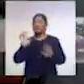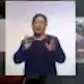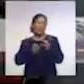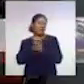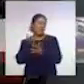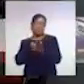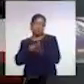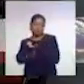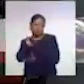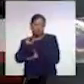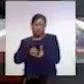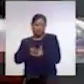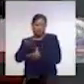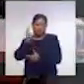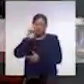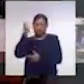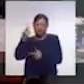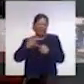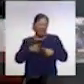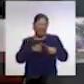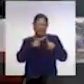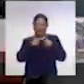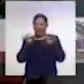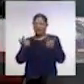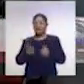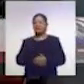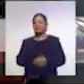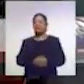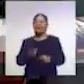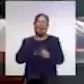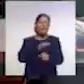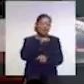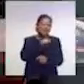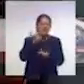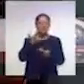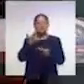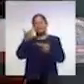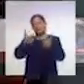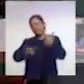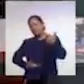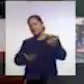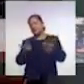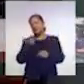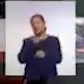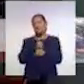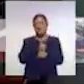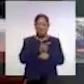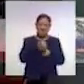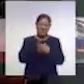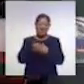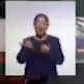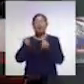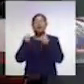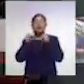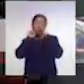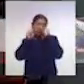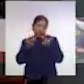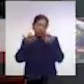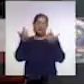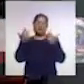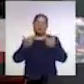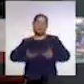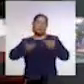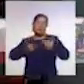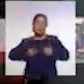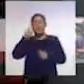las diferentes áreas económico-administrativas o sociales y humanidades para que